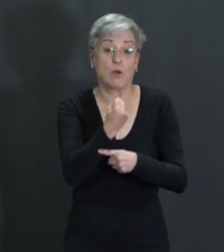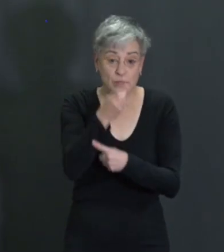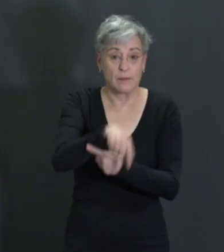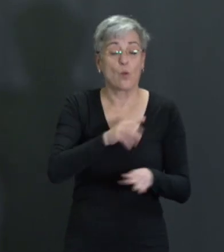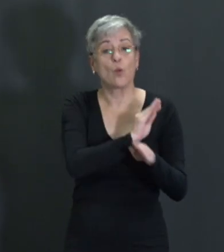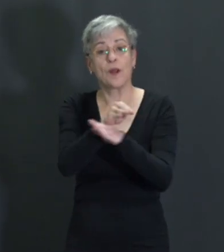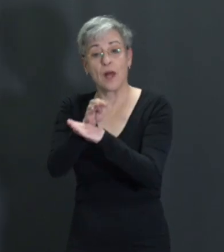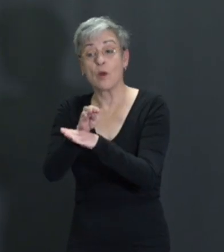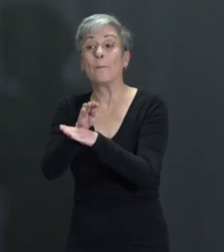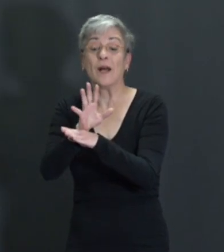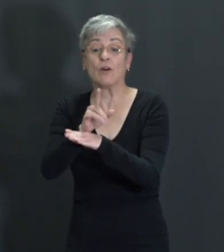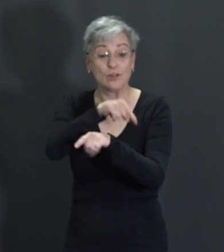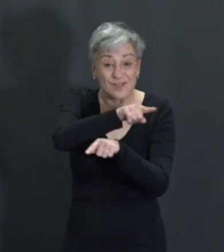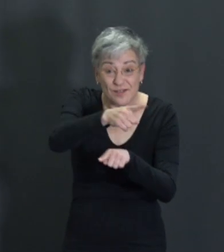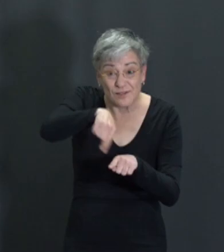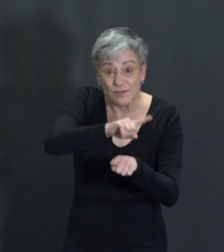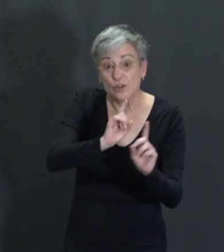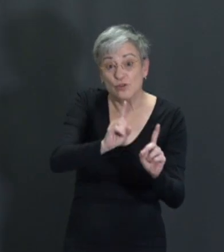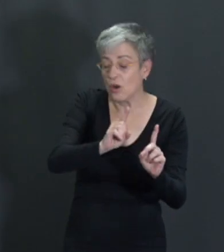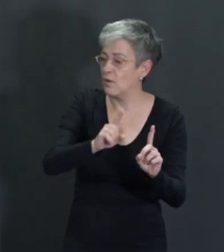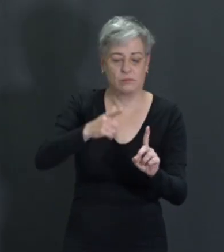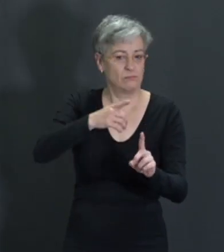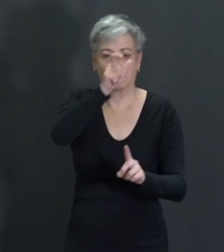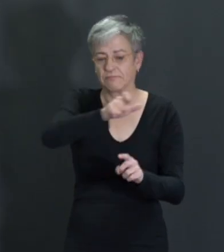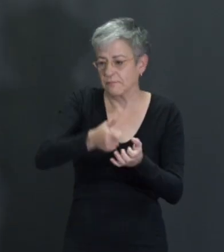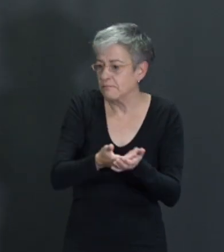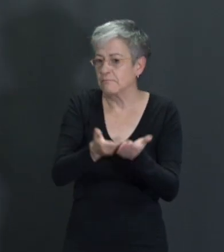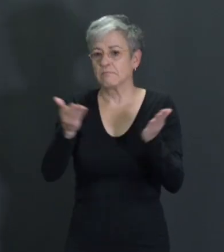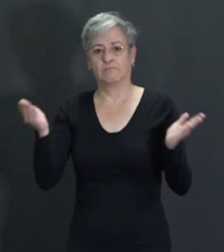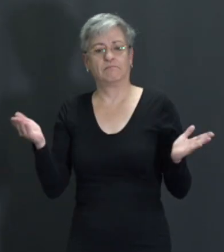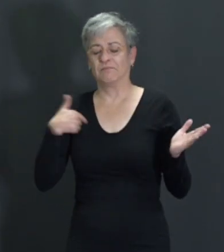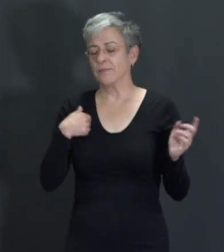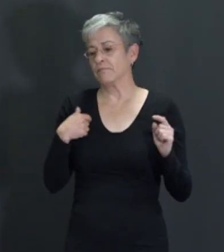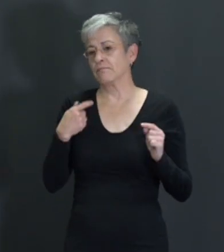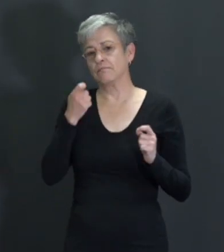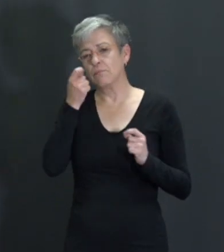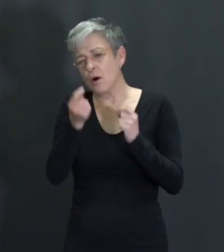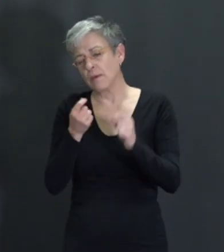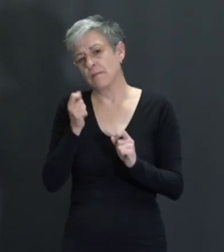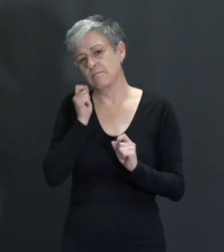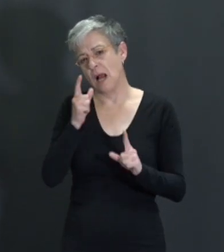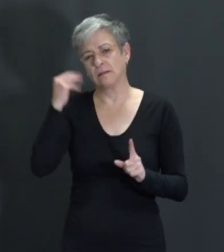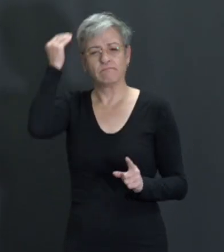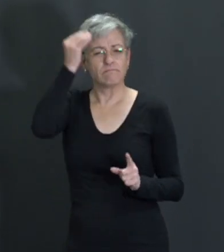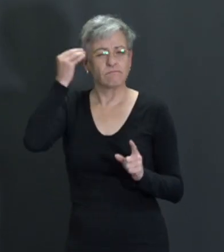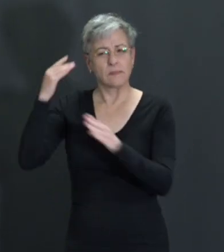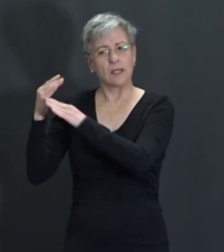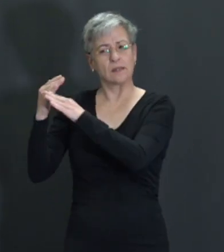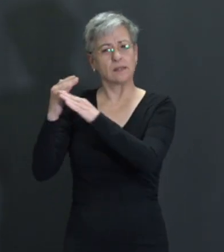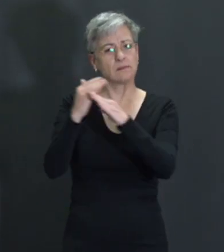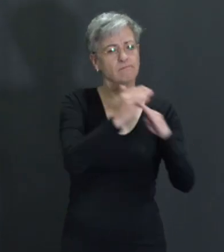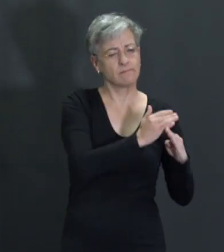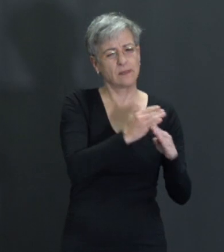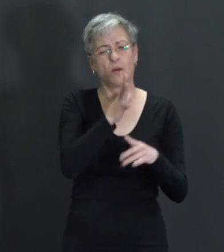a toda la ciudadanía, ¿no? Yo cada vez más tengo una mirada transversal completamente de cómo podemos hacer territorios